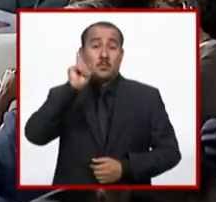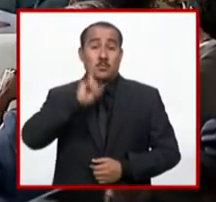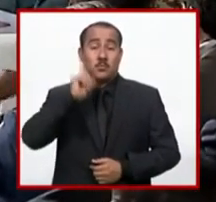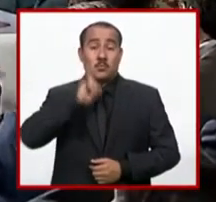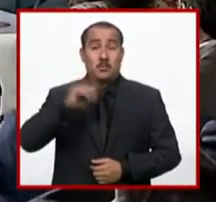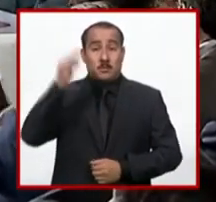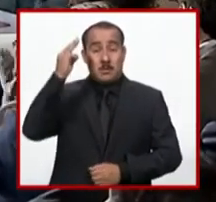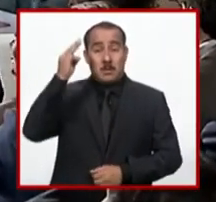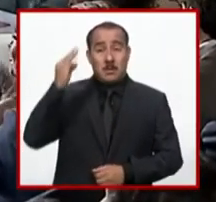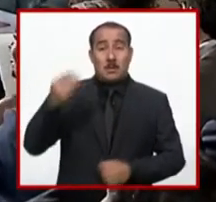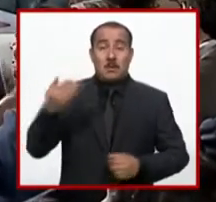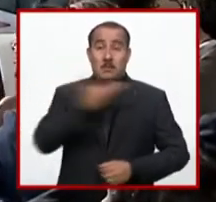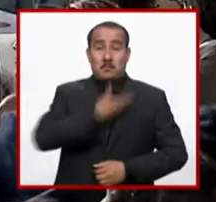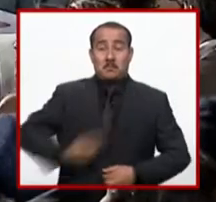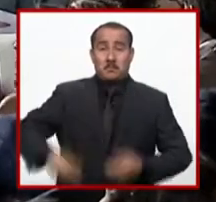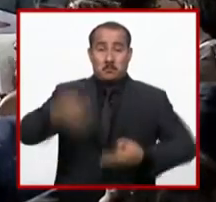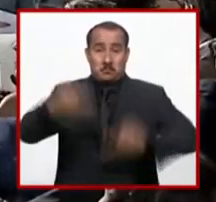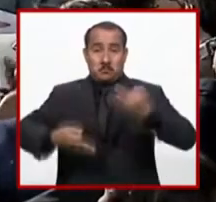en Oaxaca.